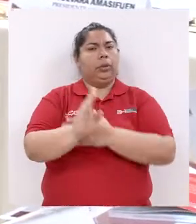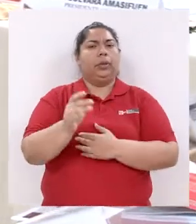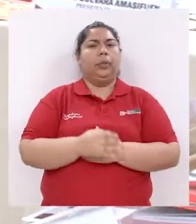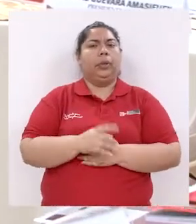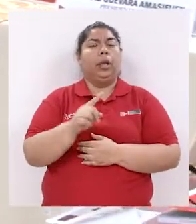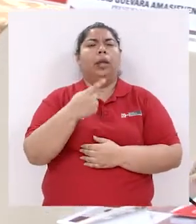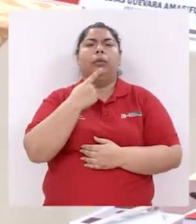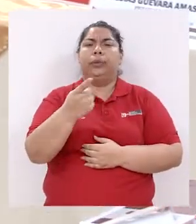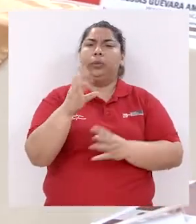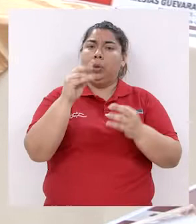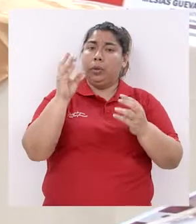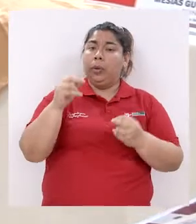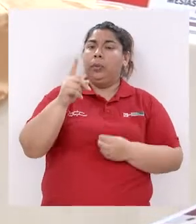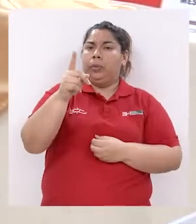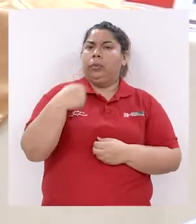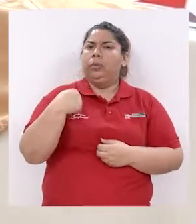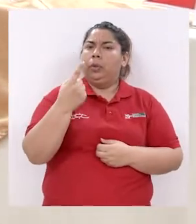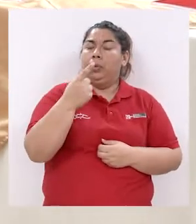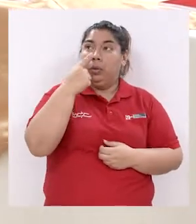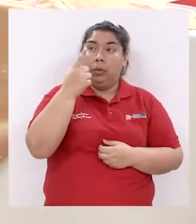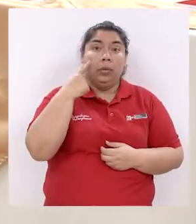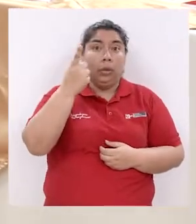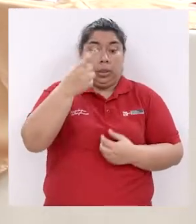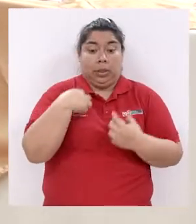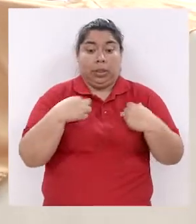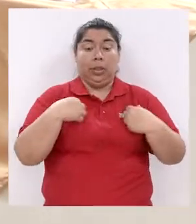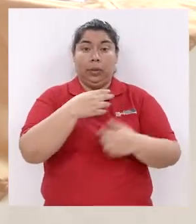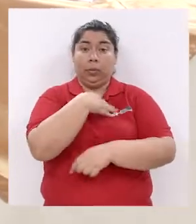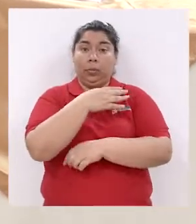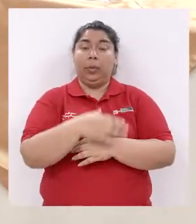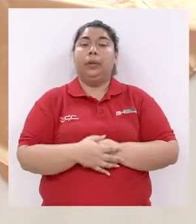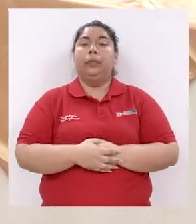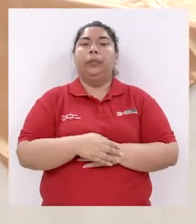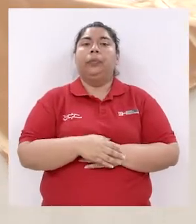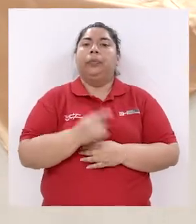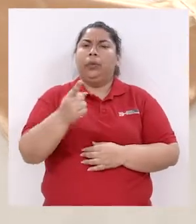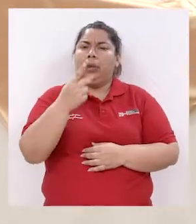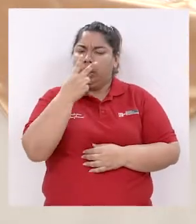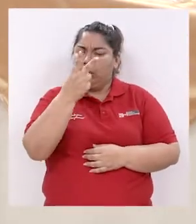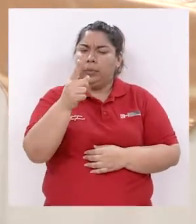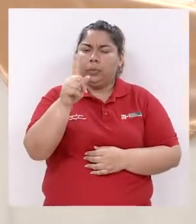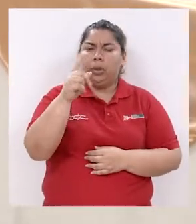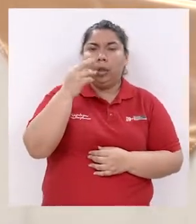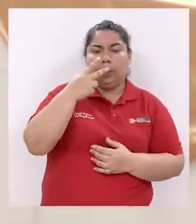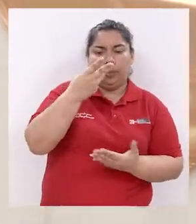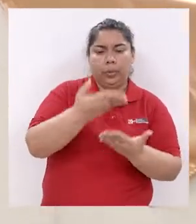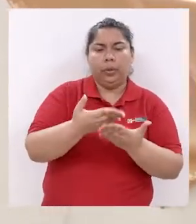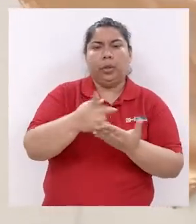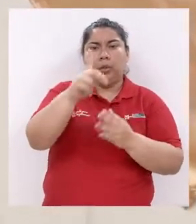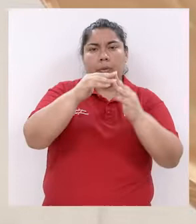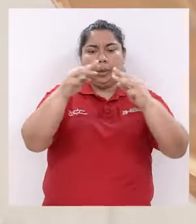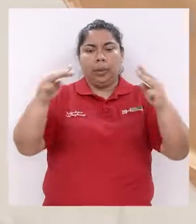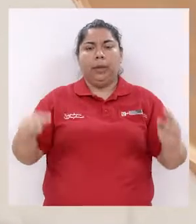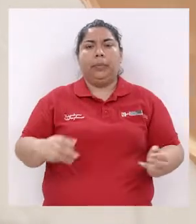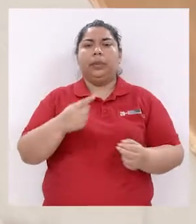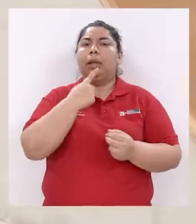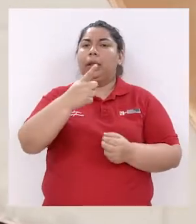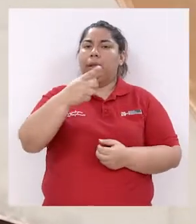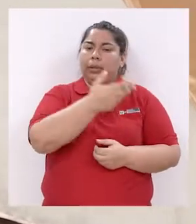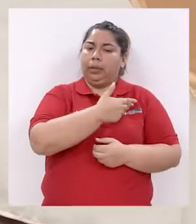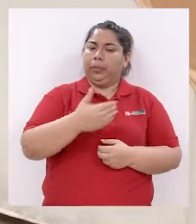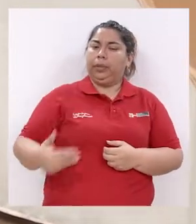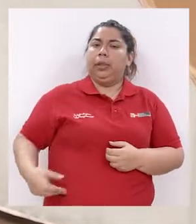Entonces, cuando hablamos de una gestión con sentido humano, tenemos que poner sobre la mesa aquello que ha dicho